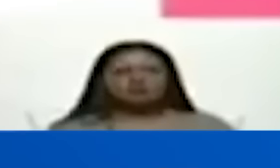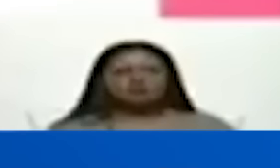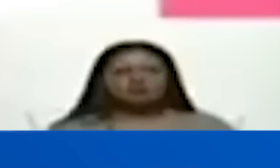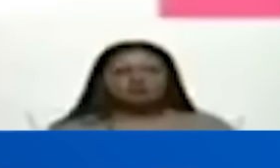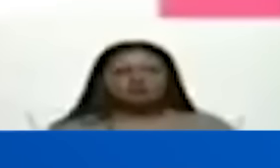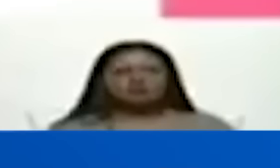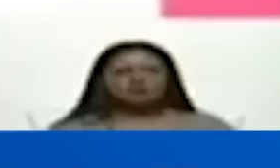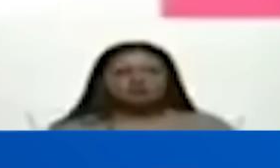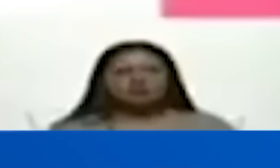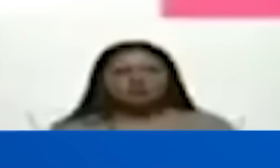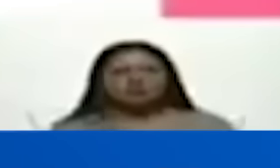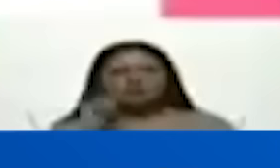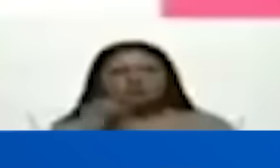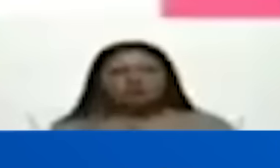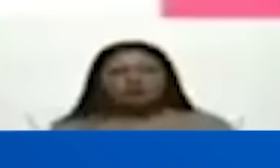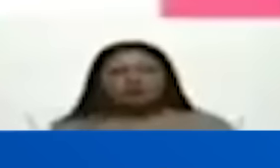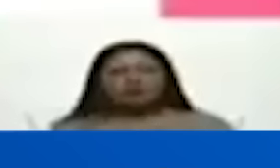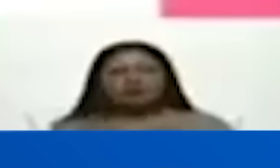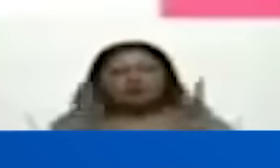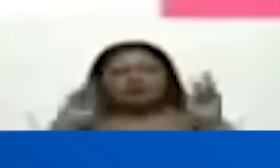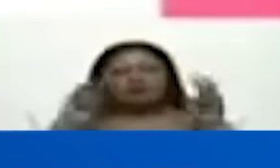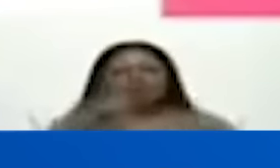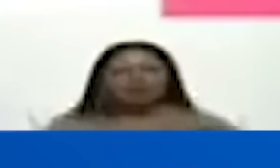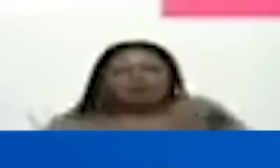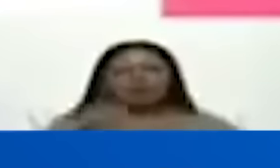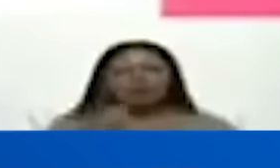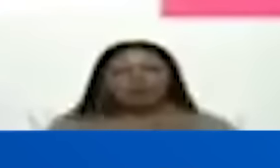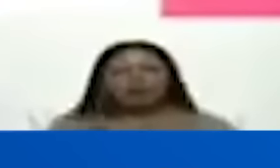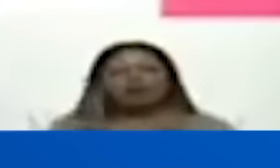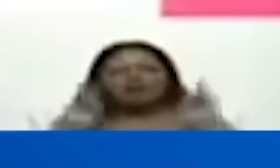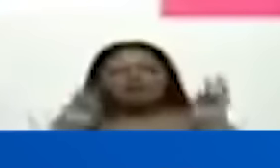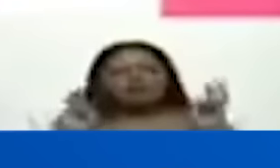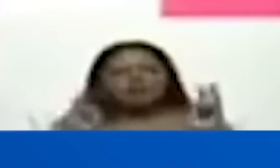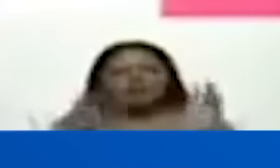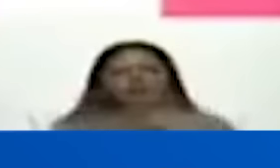Ellos no andan por el tema electoral, ellos andan por el tema,